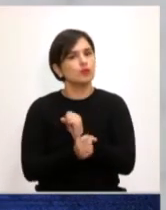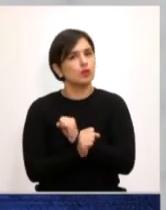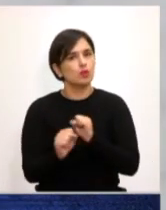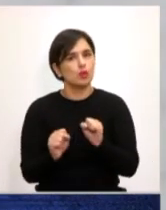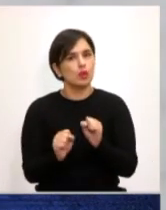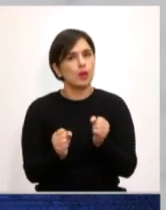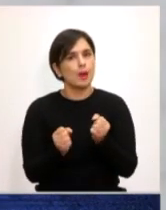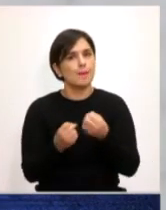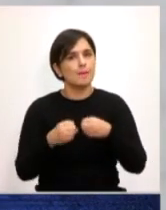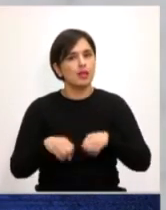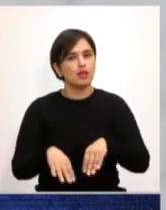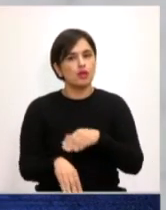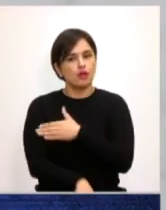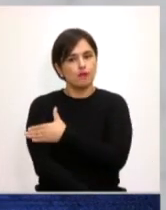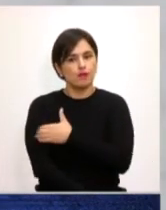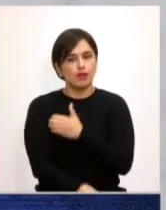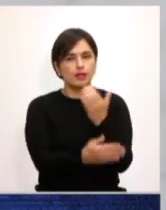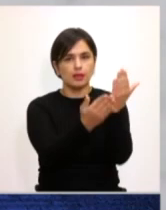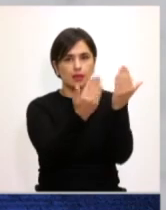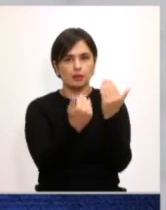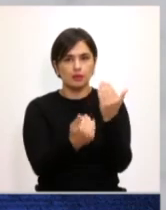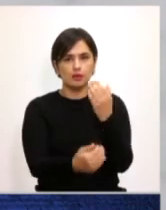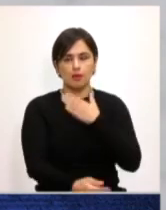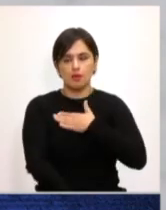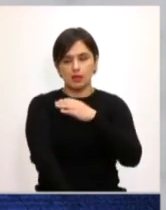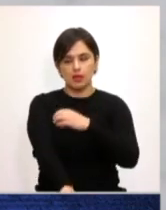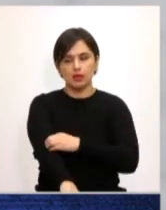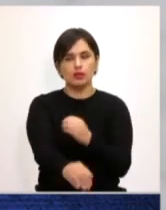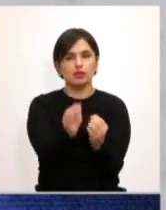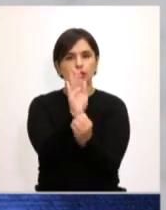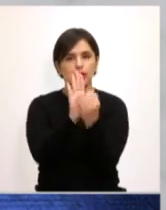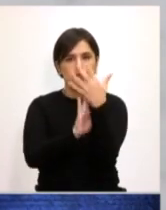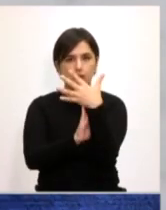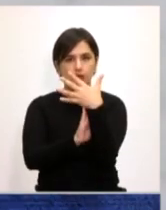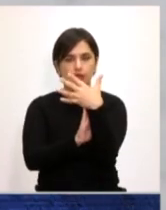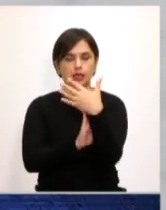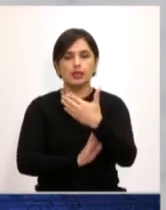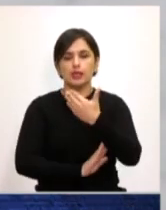esperanza, mi querida región de la Araucanía.